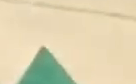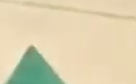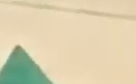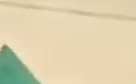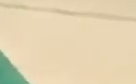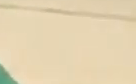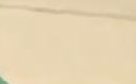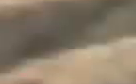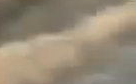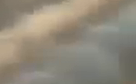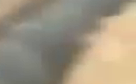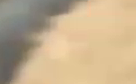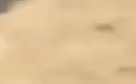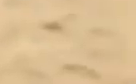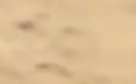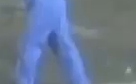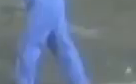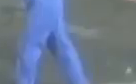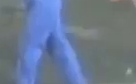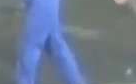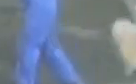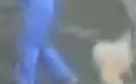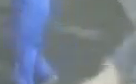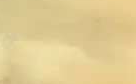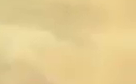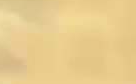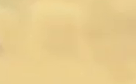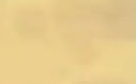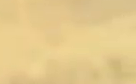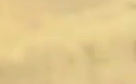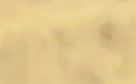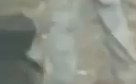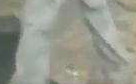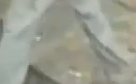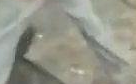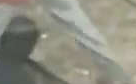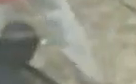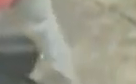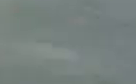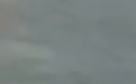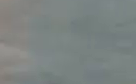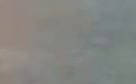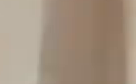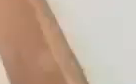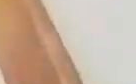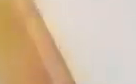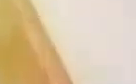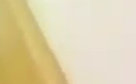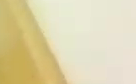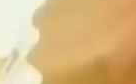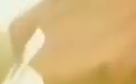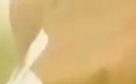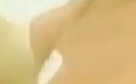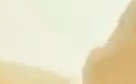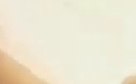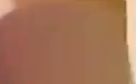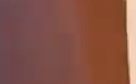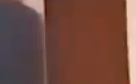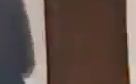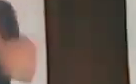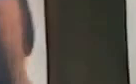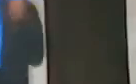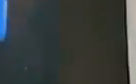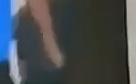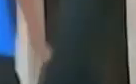además rehabilitaciones. De todo lo necesario para que nuestro pueblo pobre levante el nivel de vida y